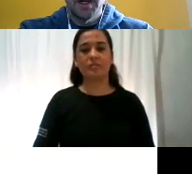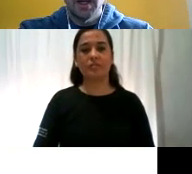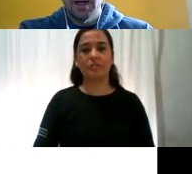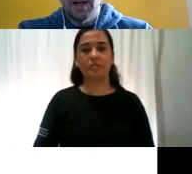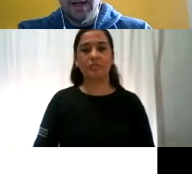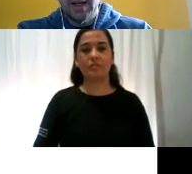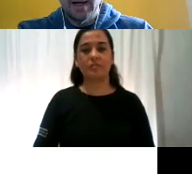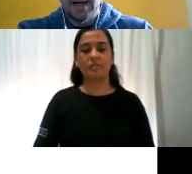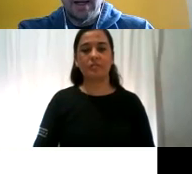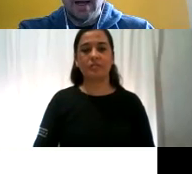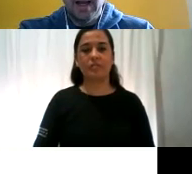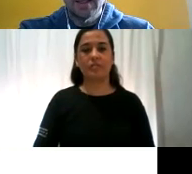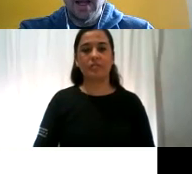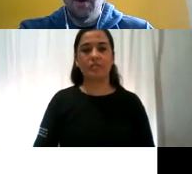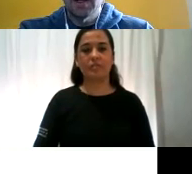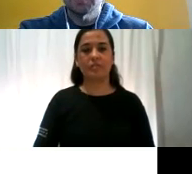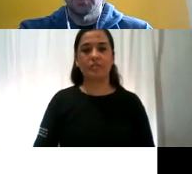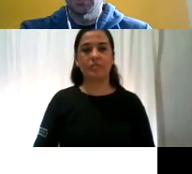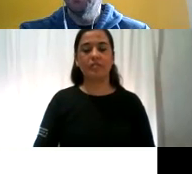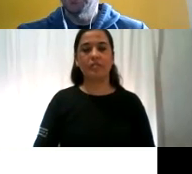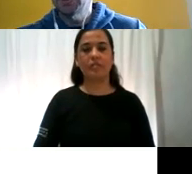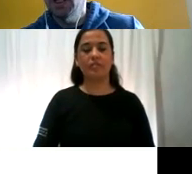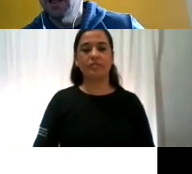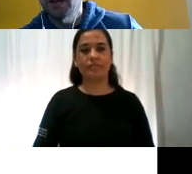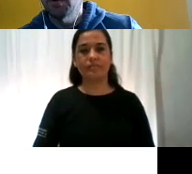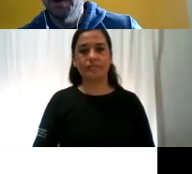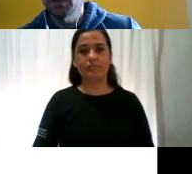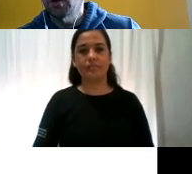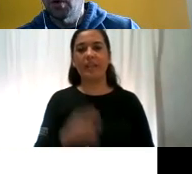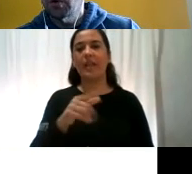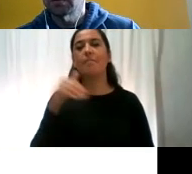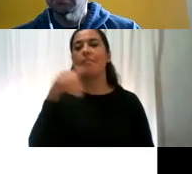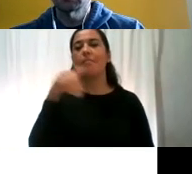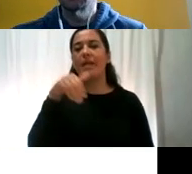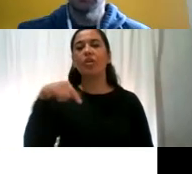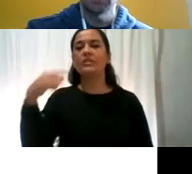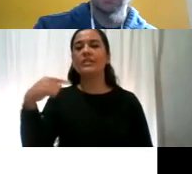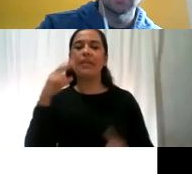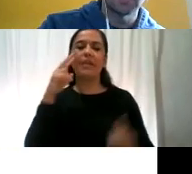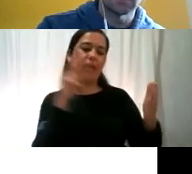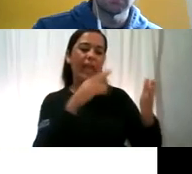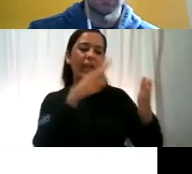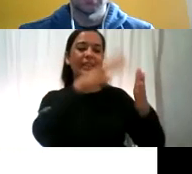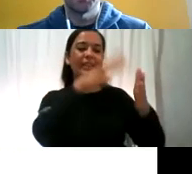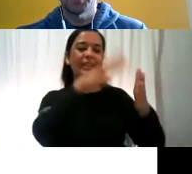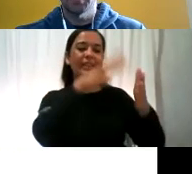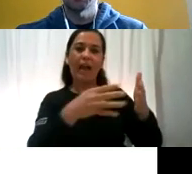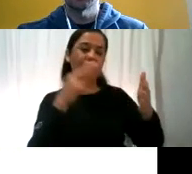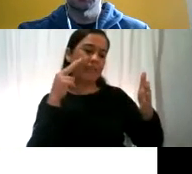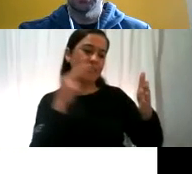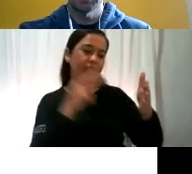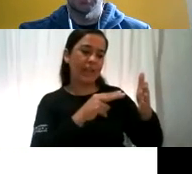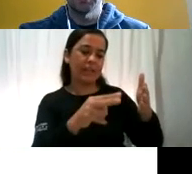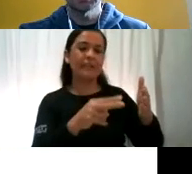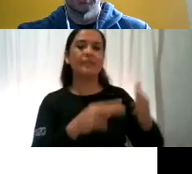cuando van a las tablas, por ejemplo, que tienen de momento, o si se hace con cualquier programa, o si